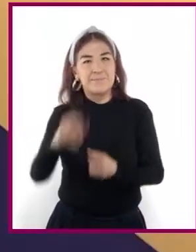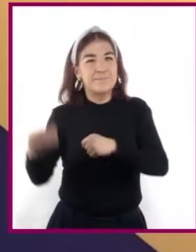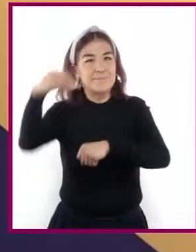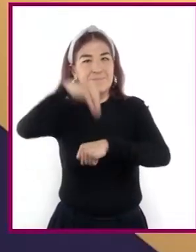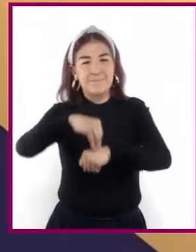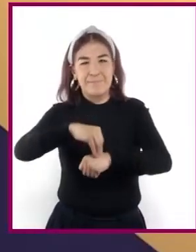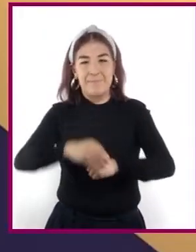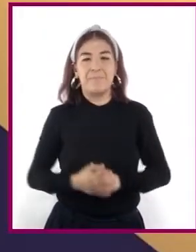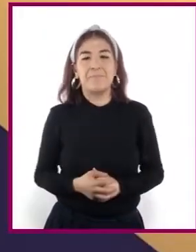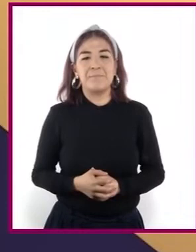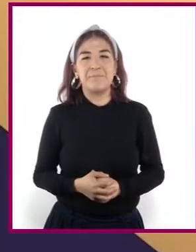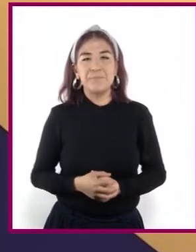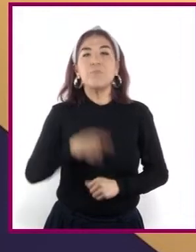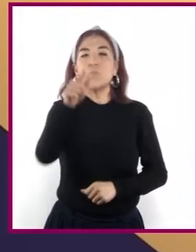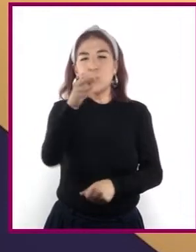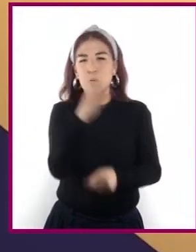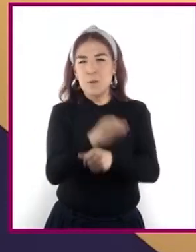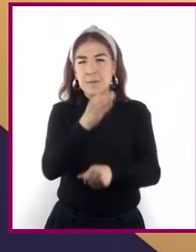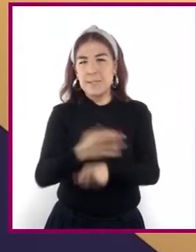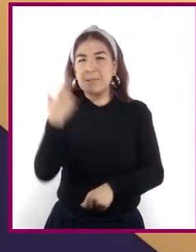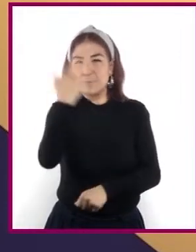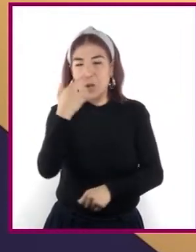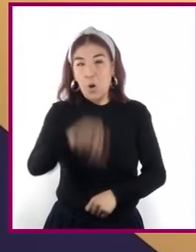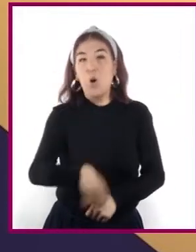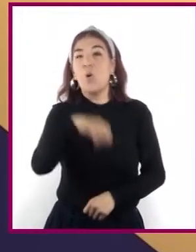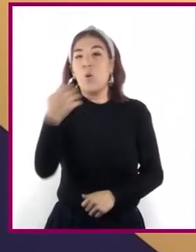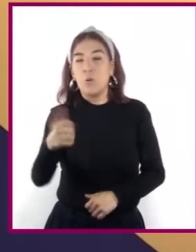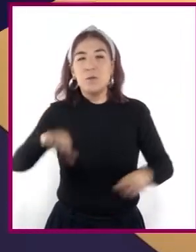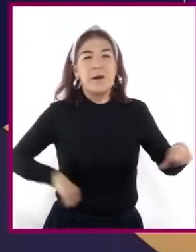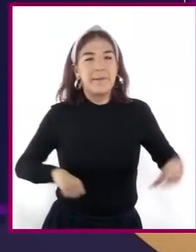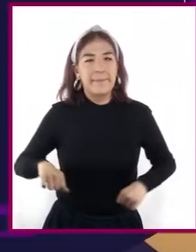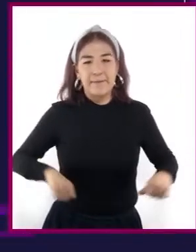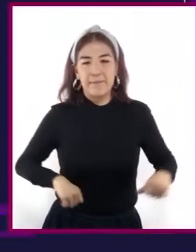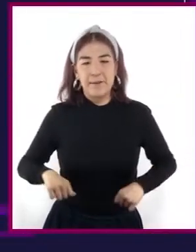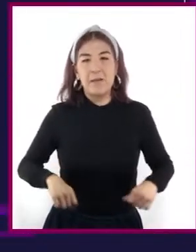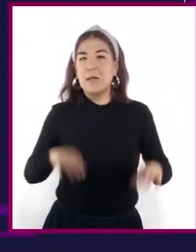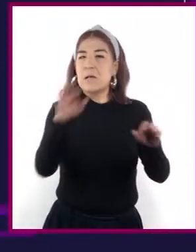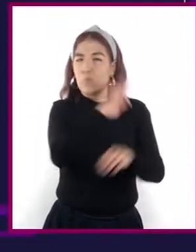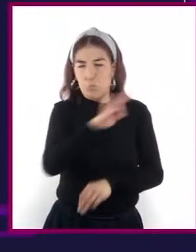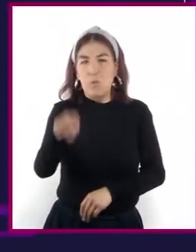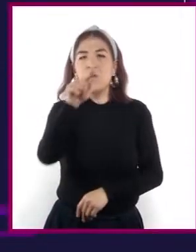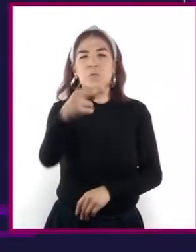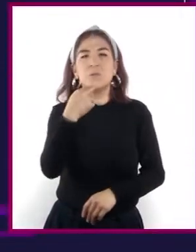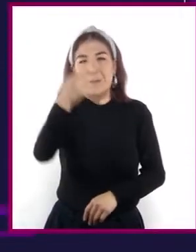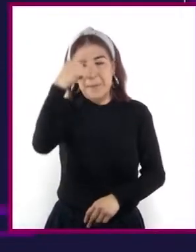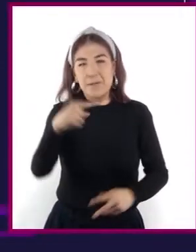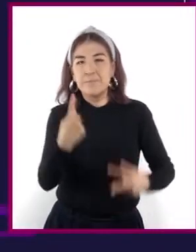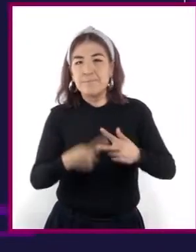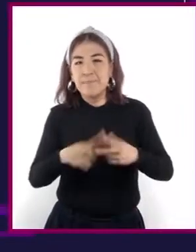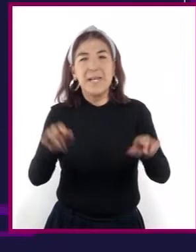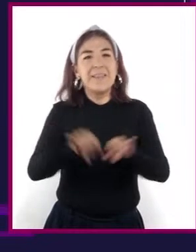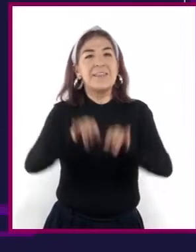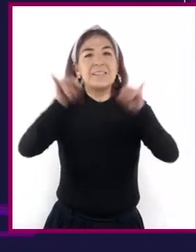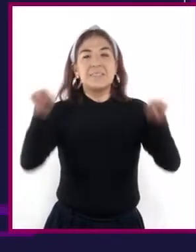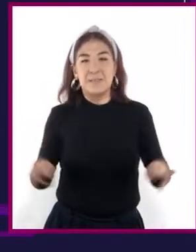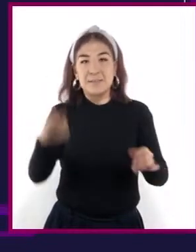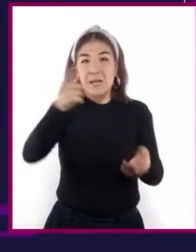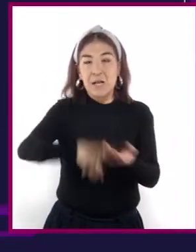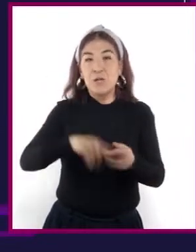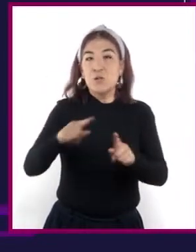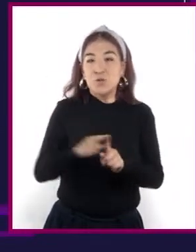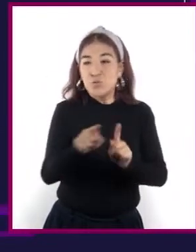correspondientes. Revisemos otro procedimiento que se puede usar para calcular las distancias